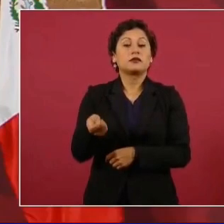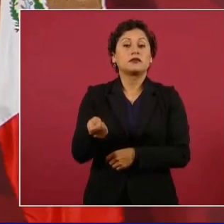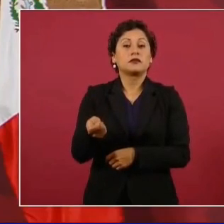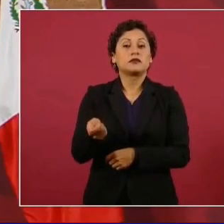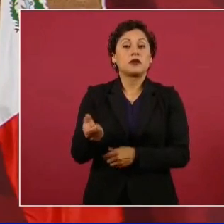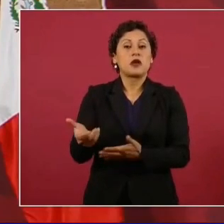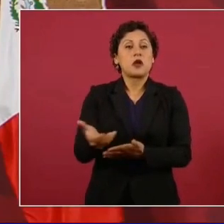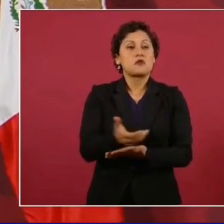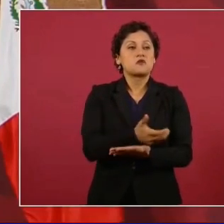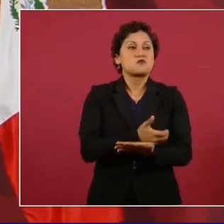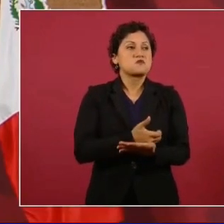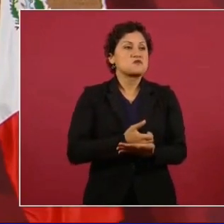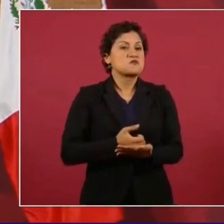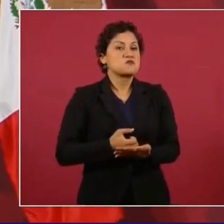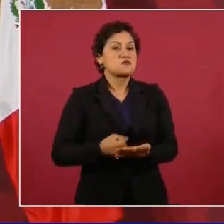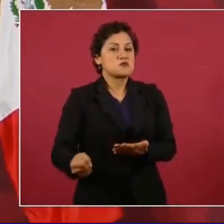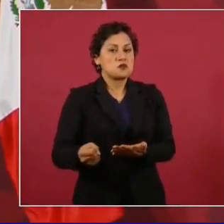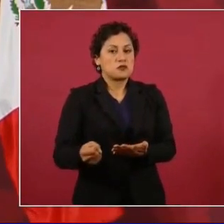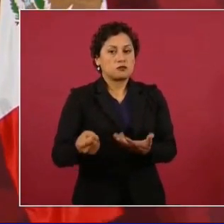se llevan de México.